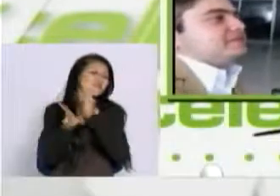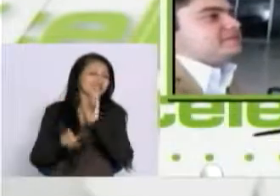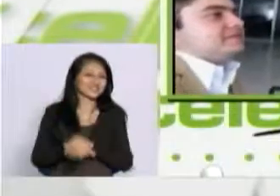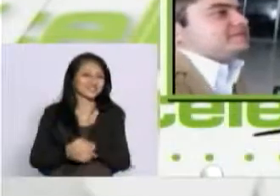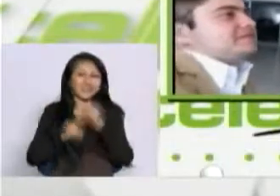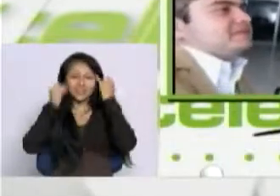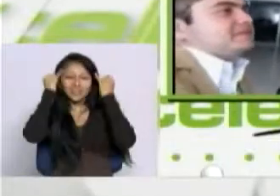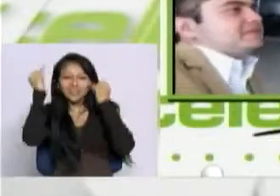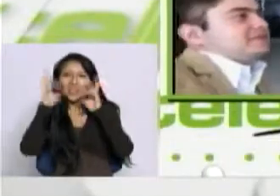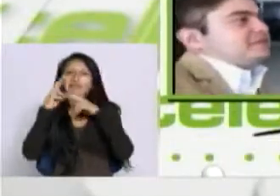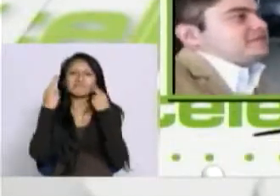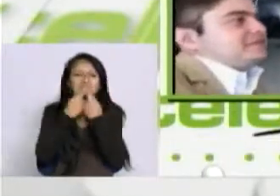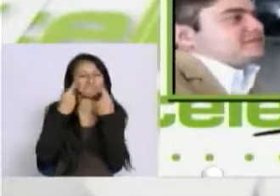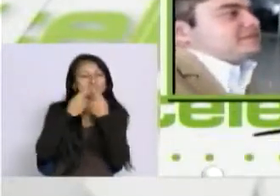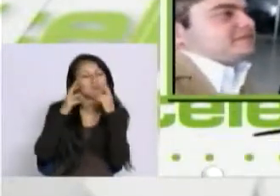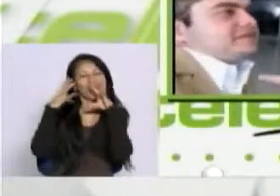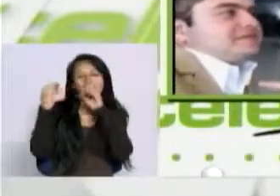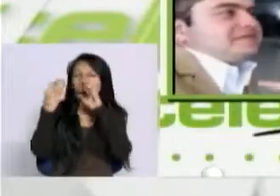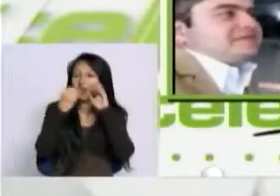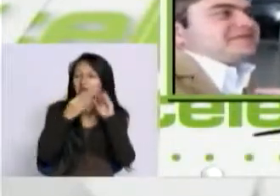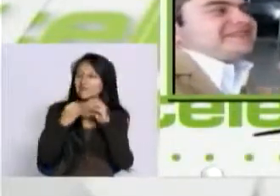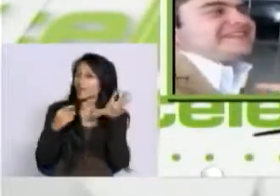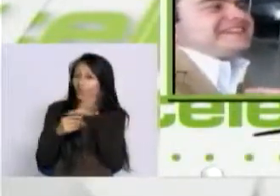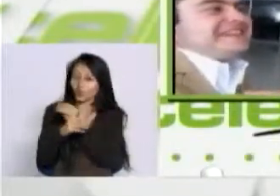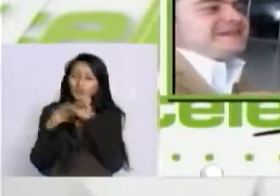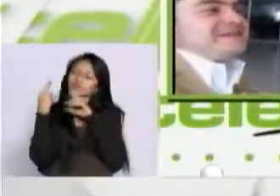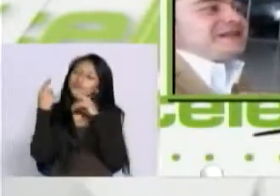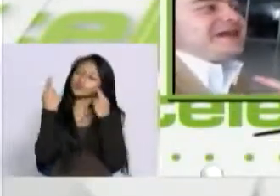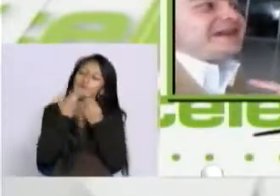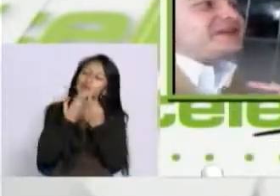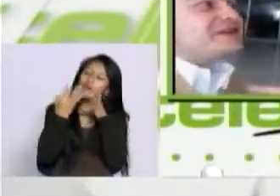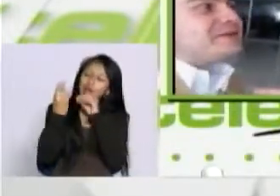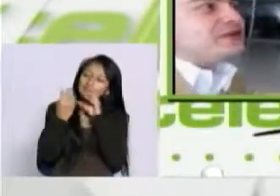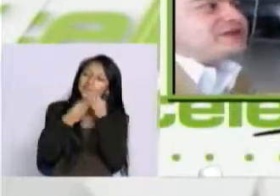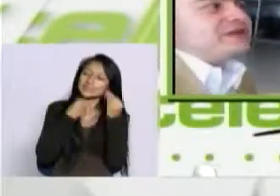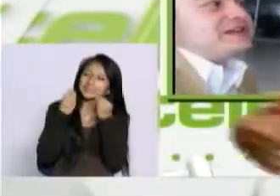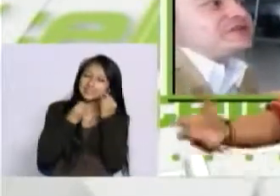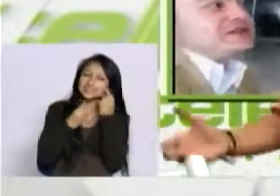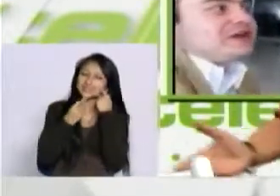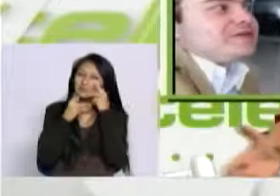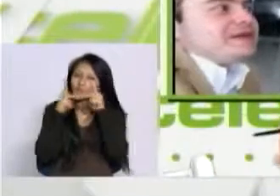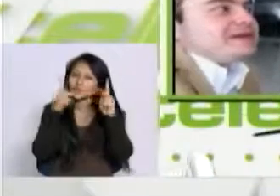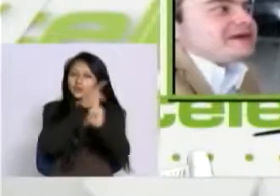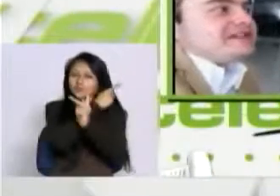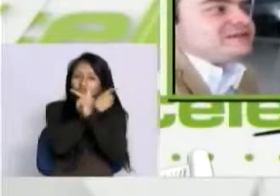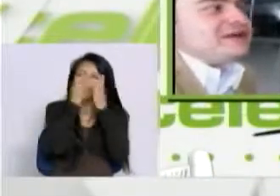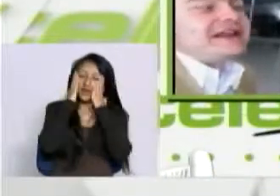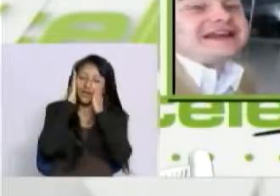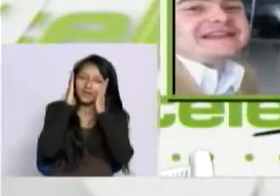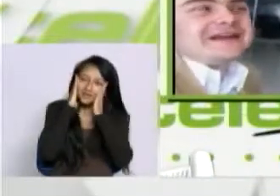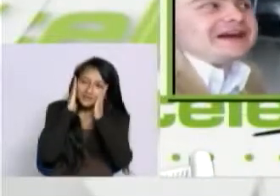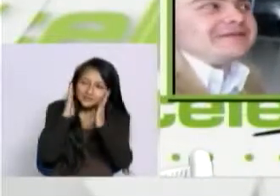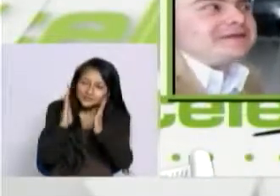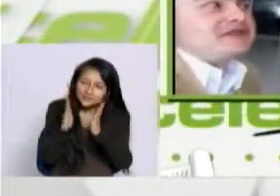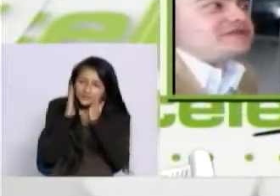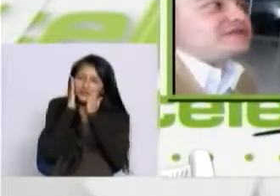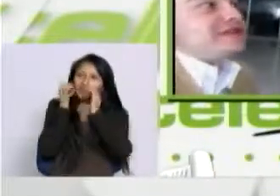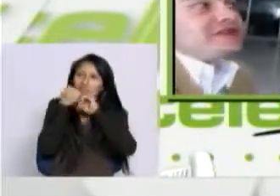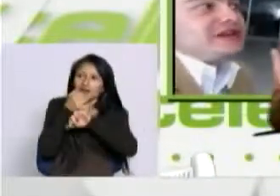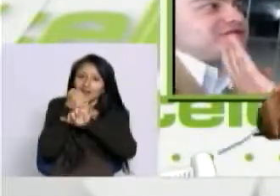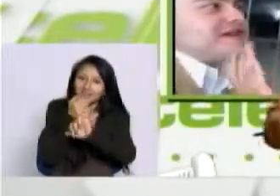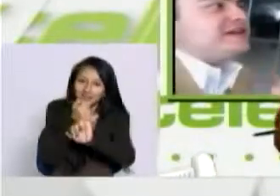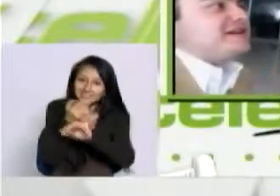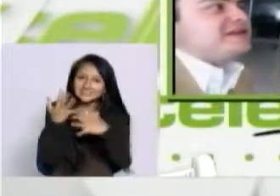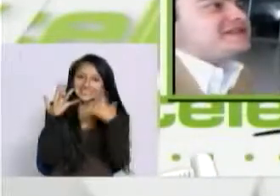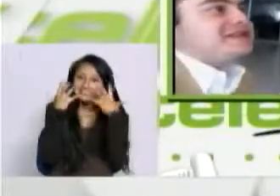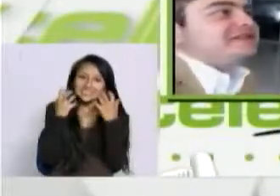equipo, nos reunimos todo el equipo de hashtag, dijimos qué podemos hacer para llamar la atención dentro de todo